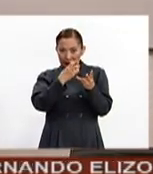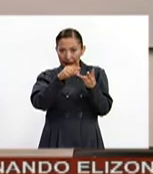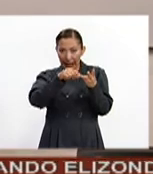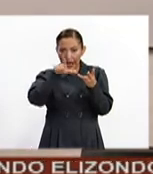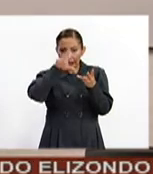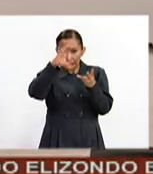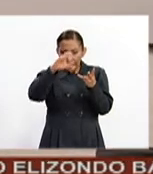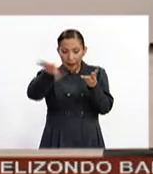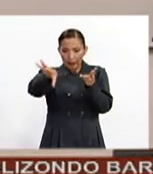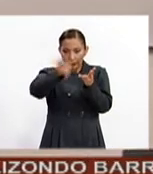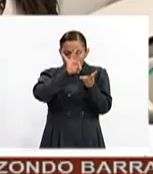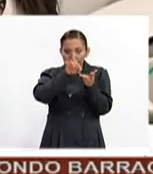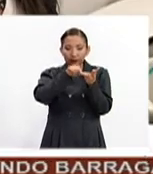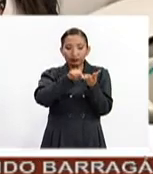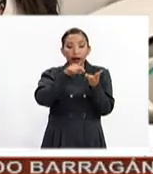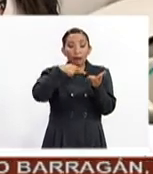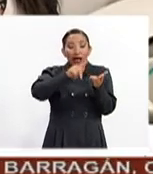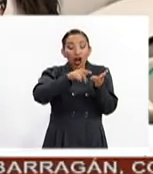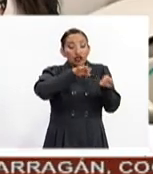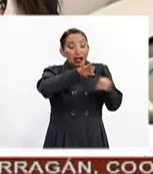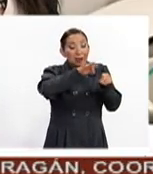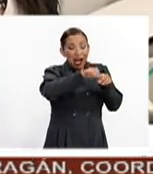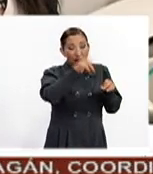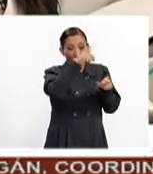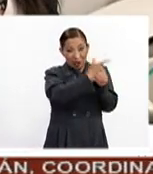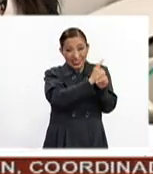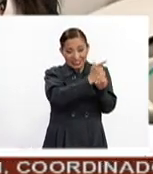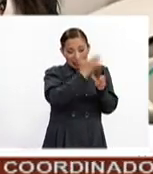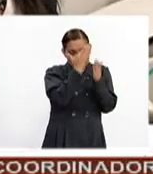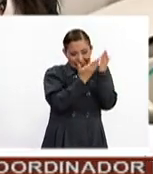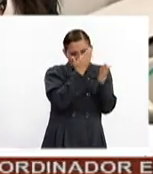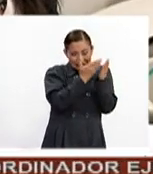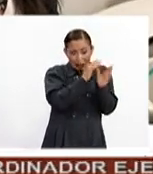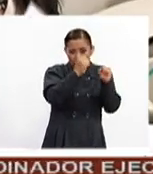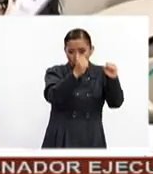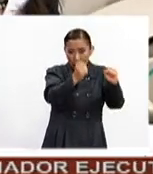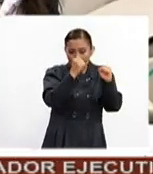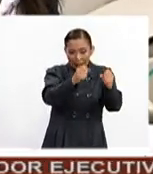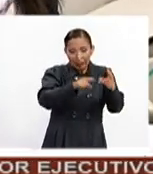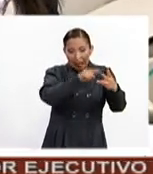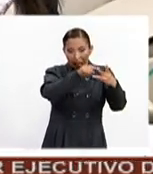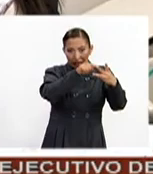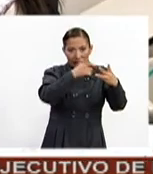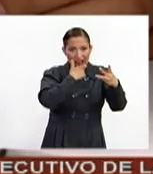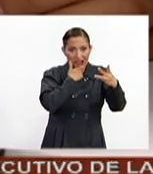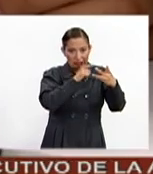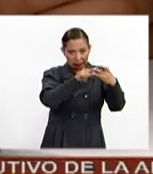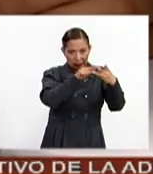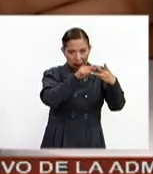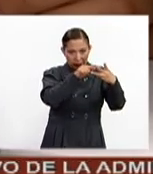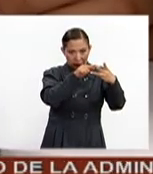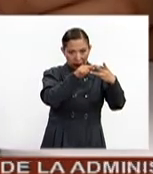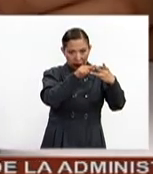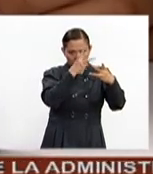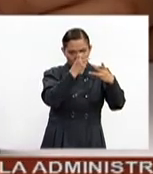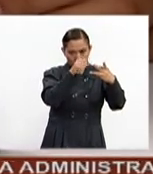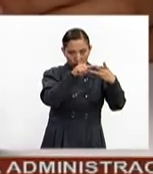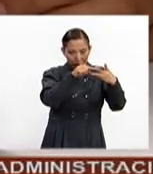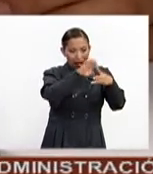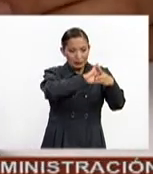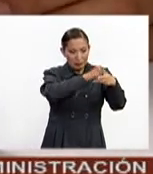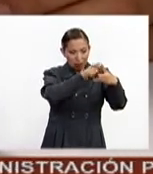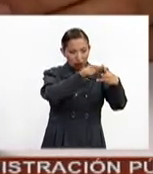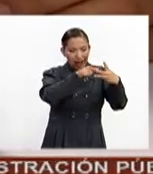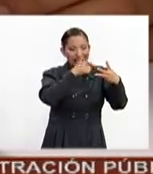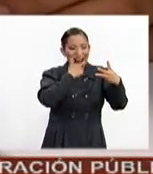pero el trabajo que van a hacer a lo largo de la licenciatura, lo fuerte del trabajo sería en inglés, digamos. No quita